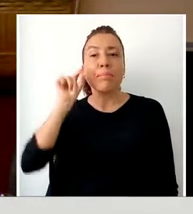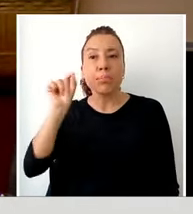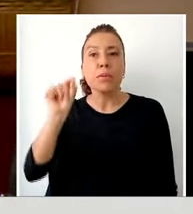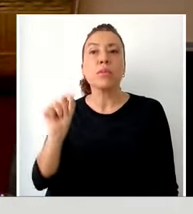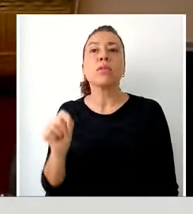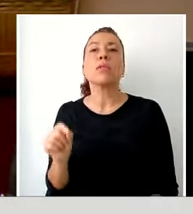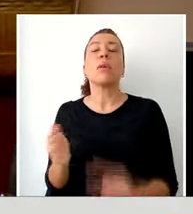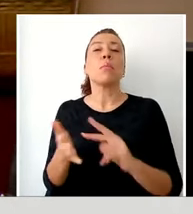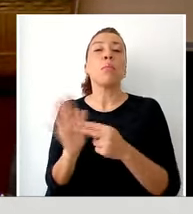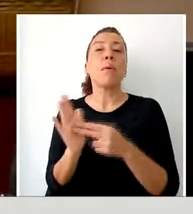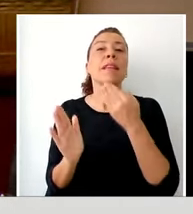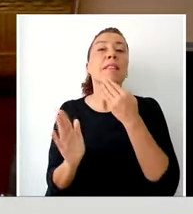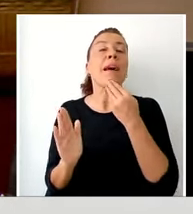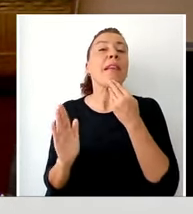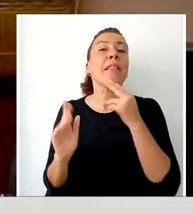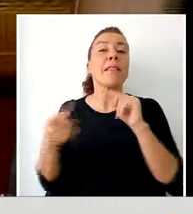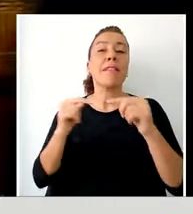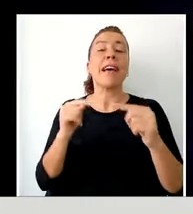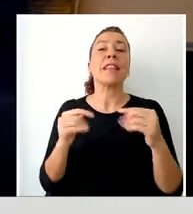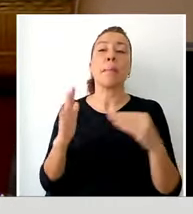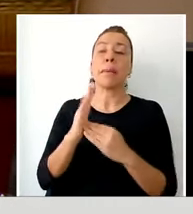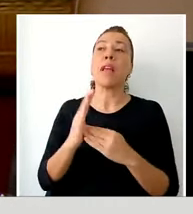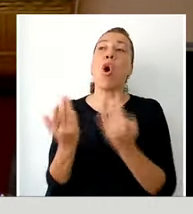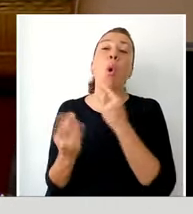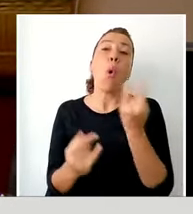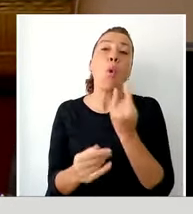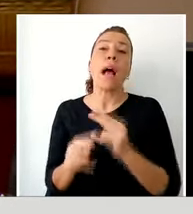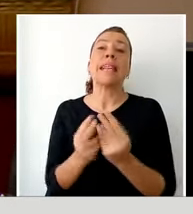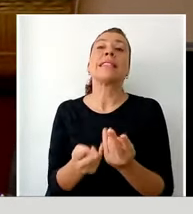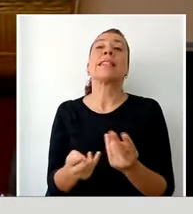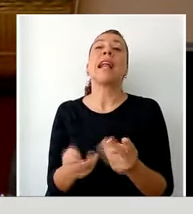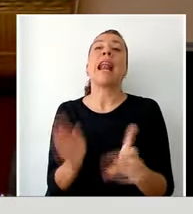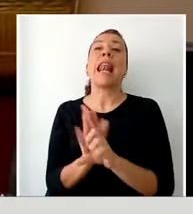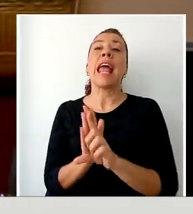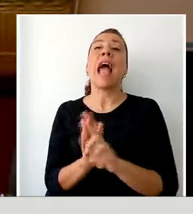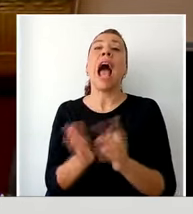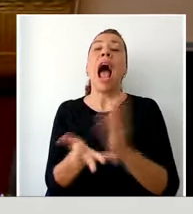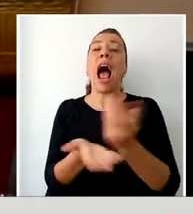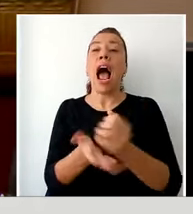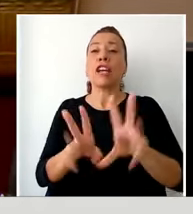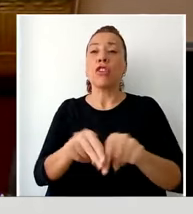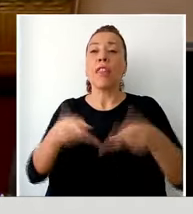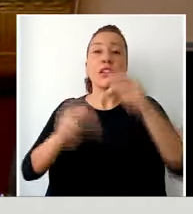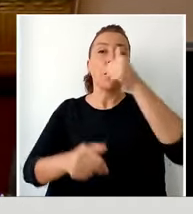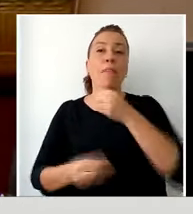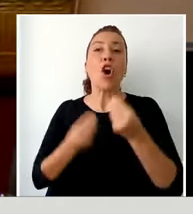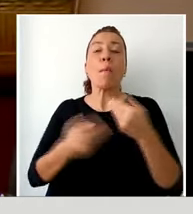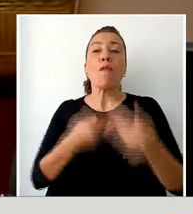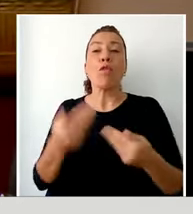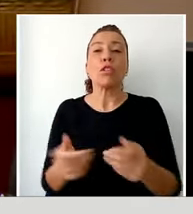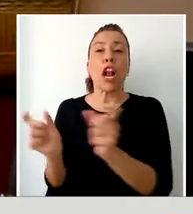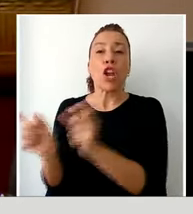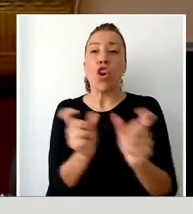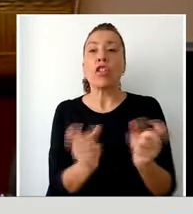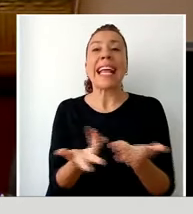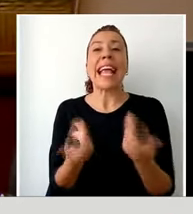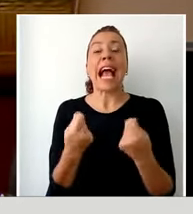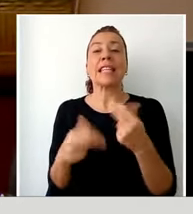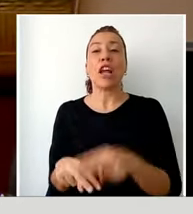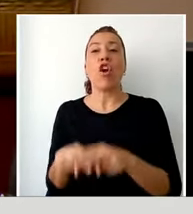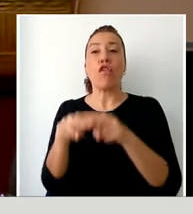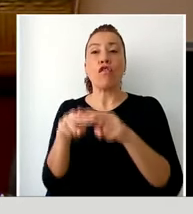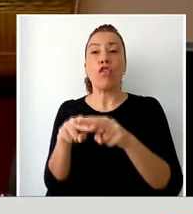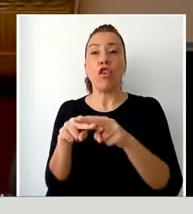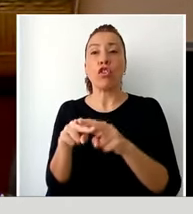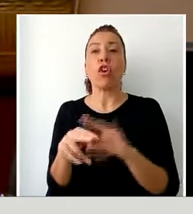pendientes urge legislar sobre las asociaciones de derecho privado su funcionamiento su fiscalización y el uso de recursos más aún si Estos son